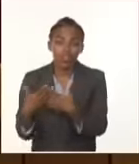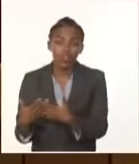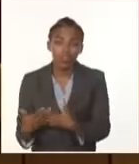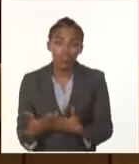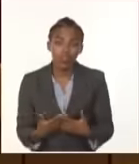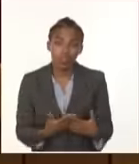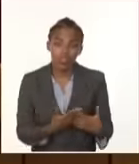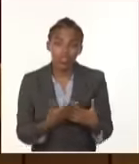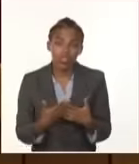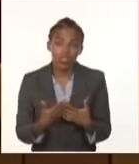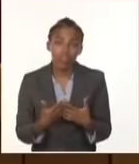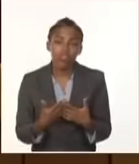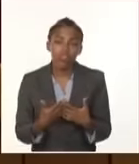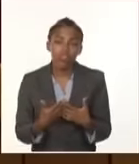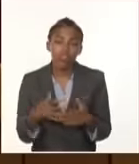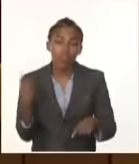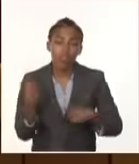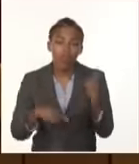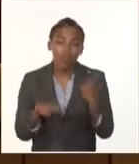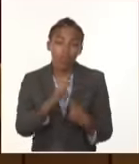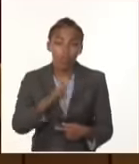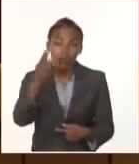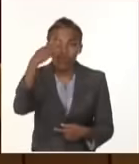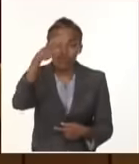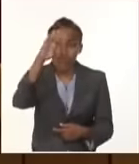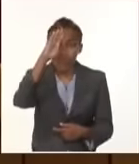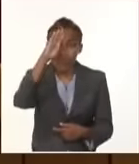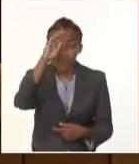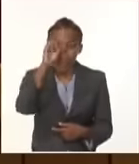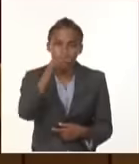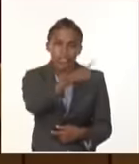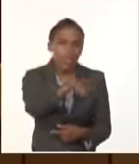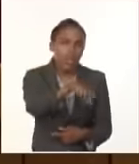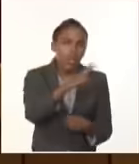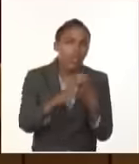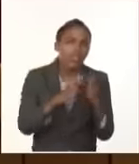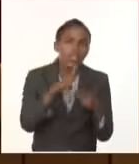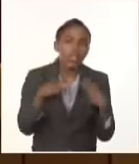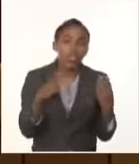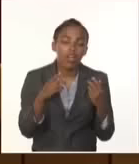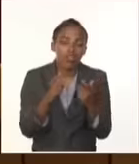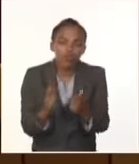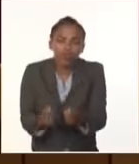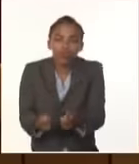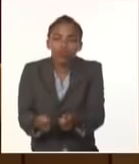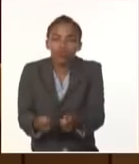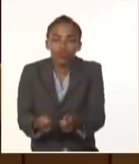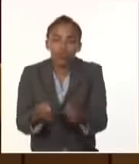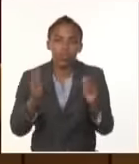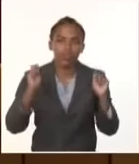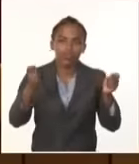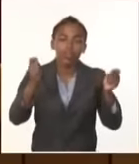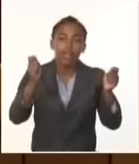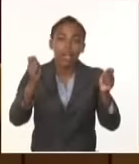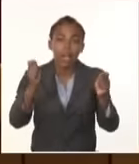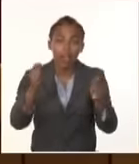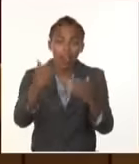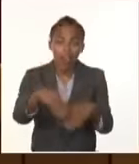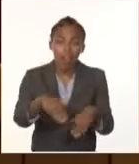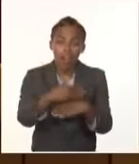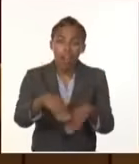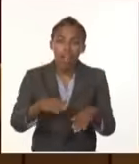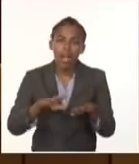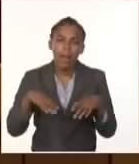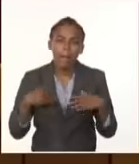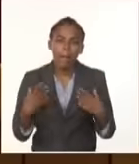la contrarrevolución, en su ofensiva mediática, estimulan los actos delictivos y vandálicos en el intento por crear